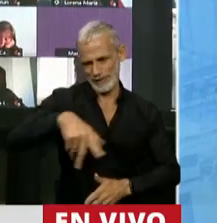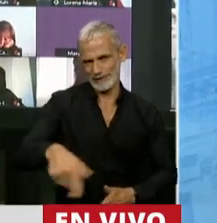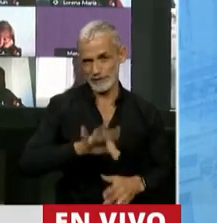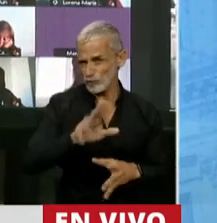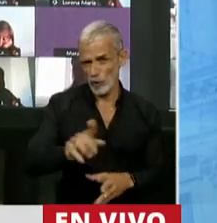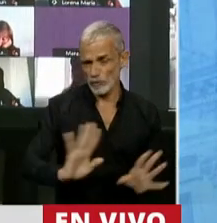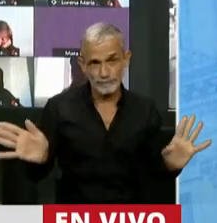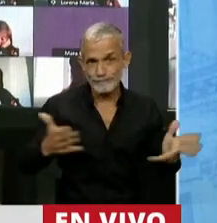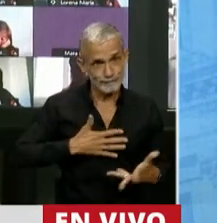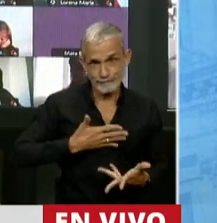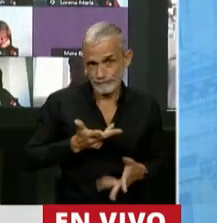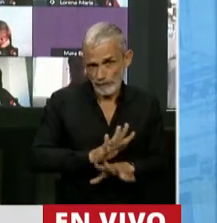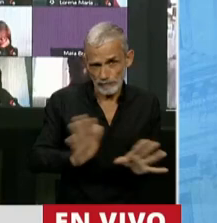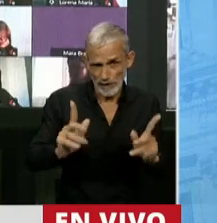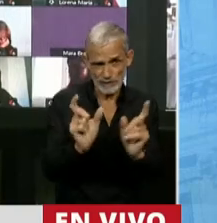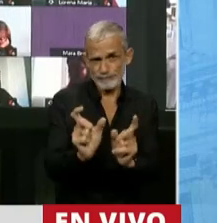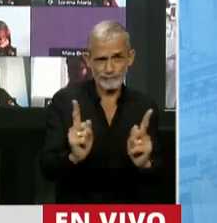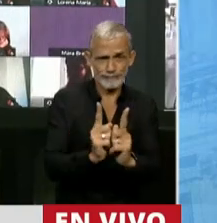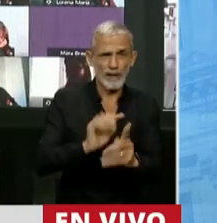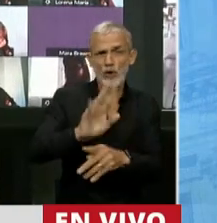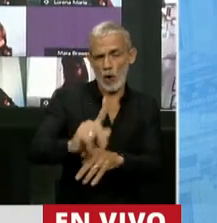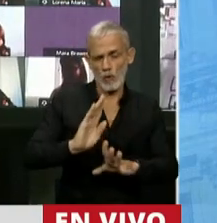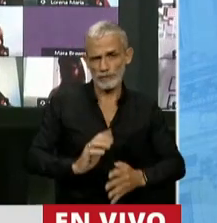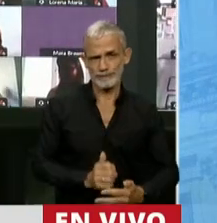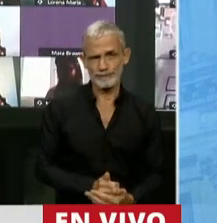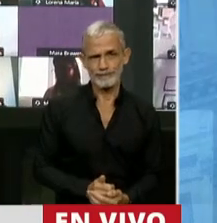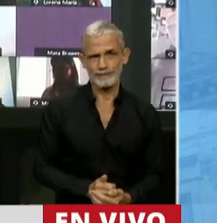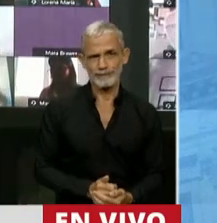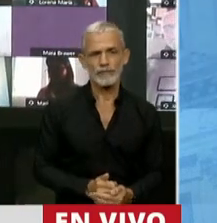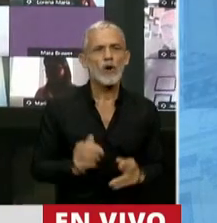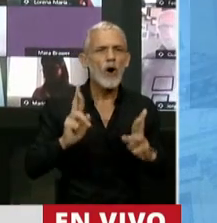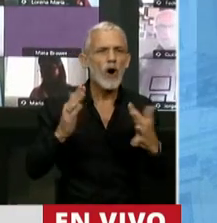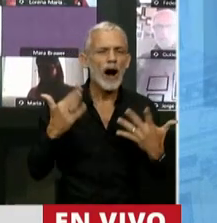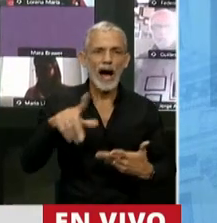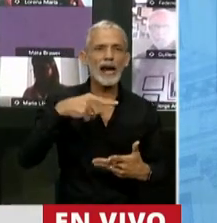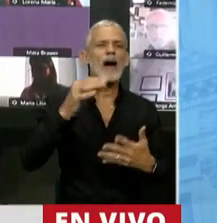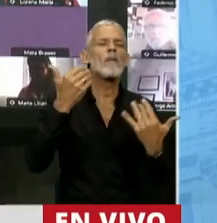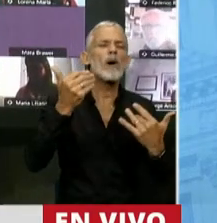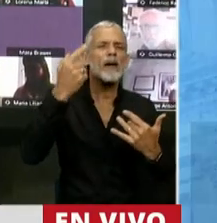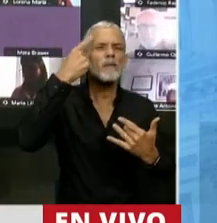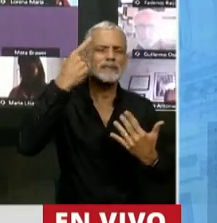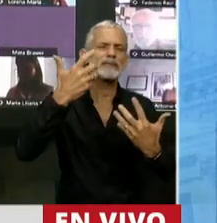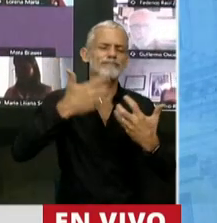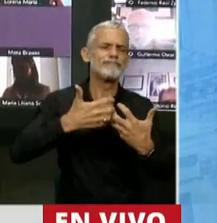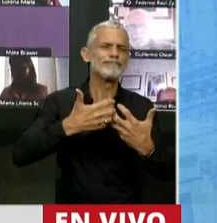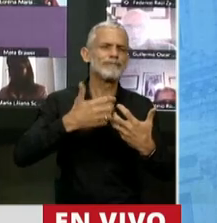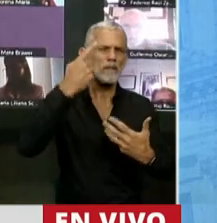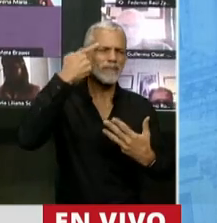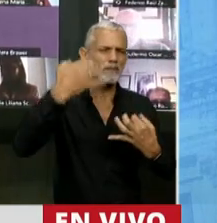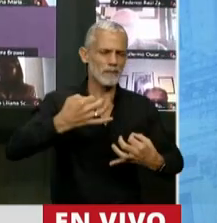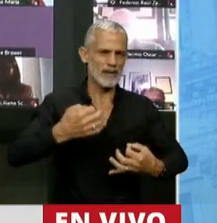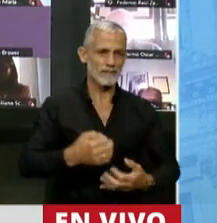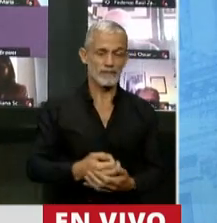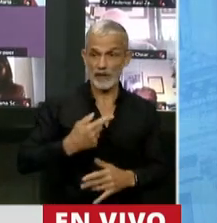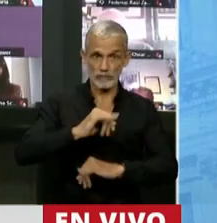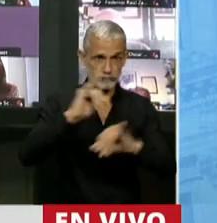Aires, lamentablemente. Ojalá que sepan recapacitar. Y le